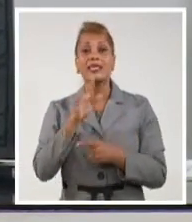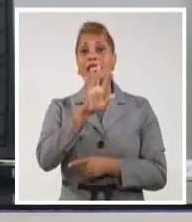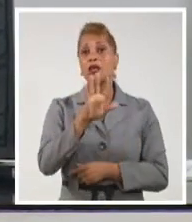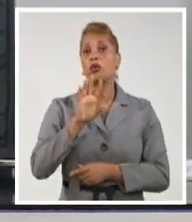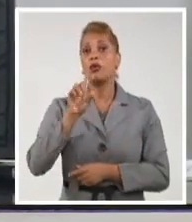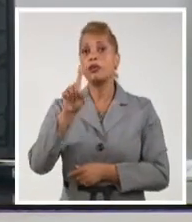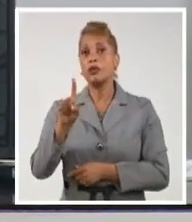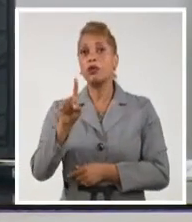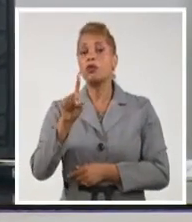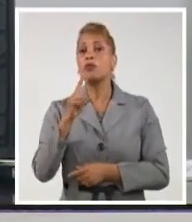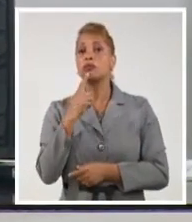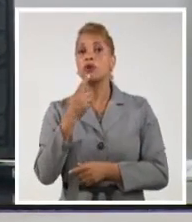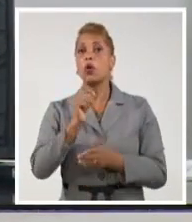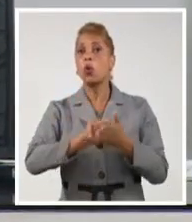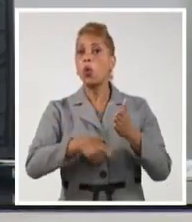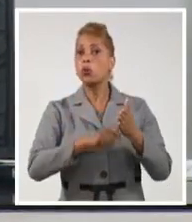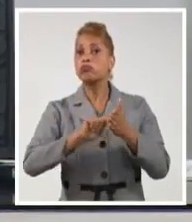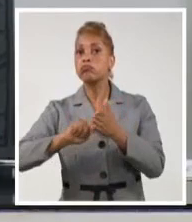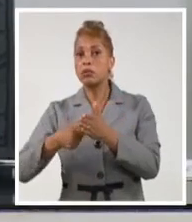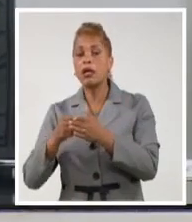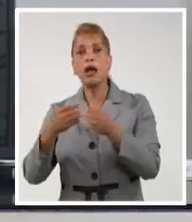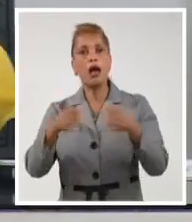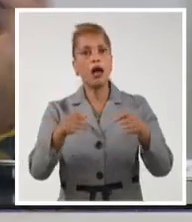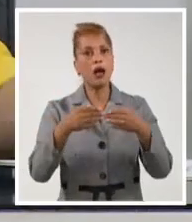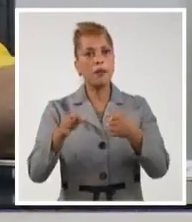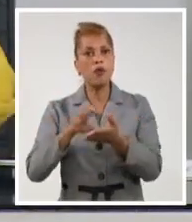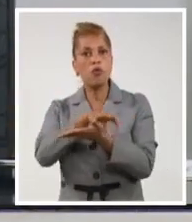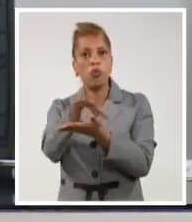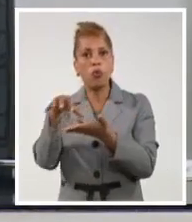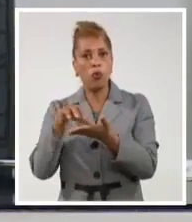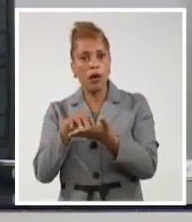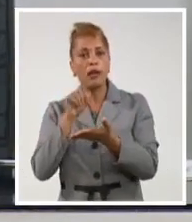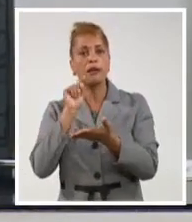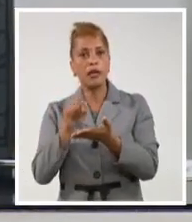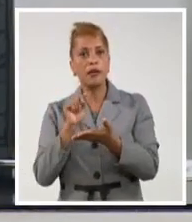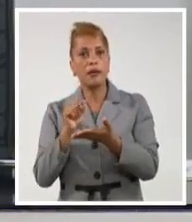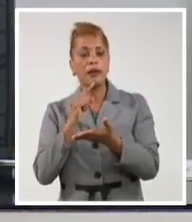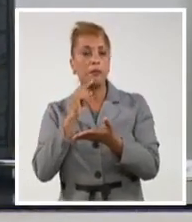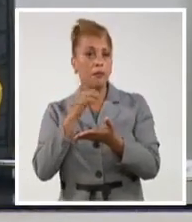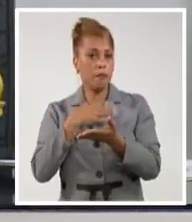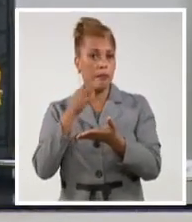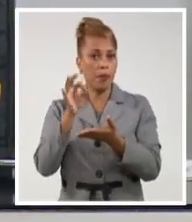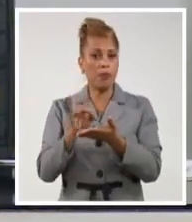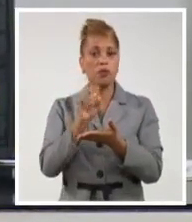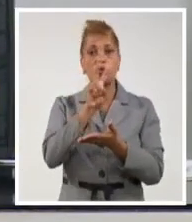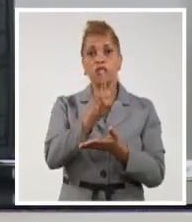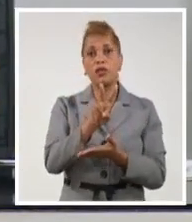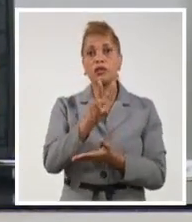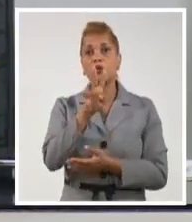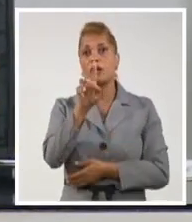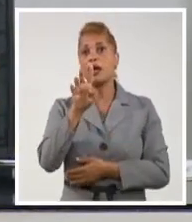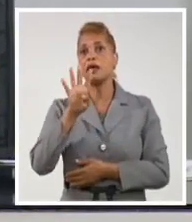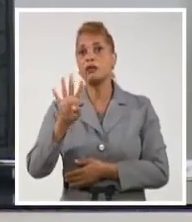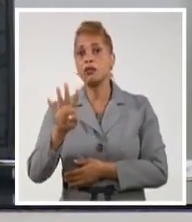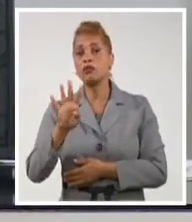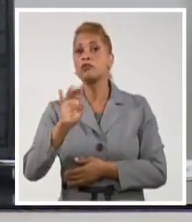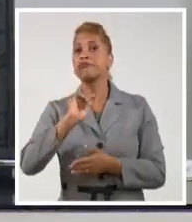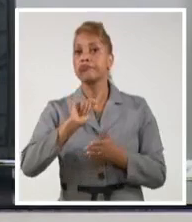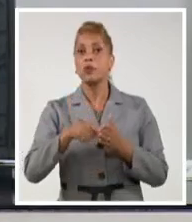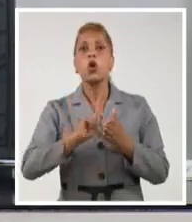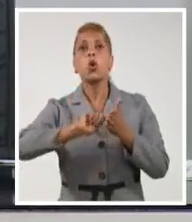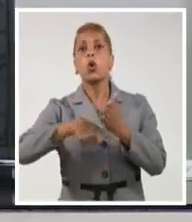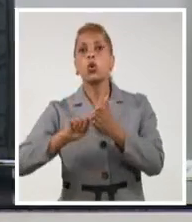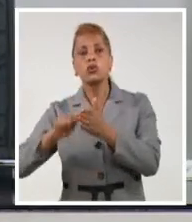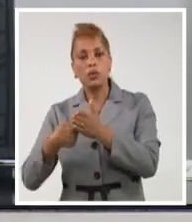52 consignaciones que se han abierto en este noestre y 214 consignaciones, contratos